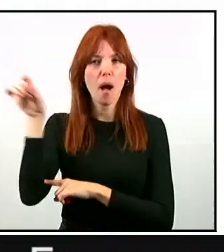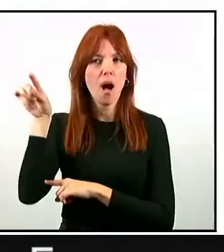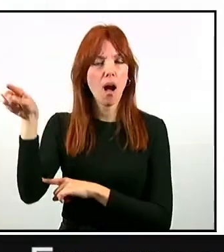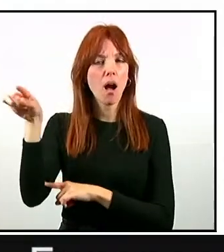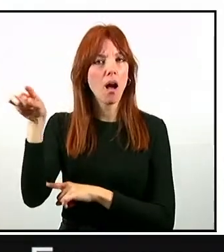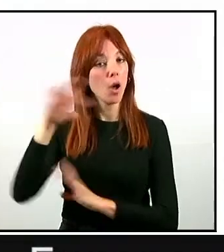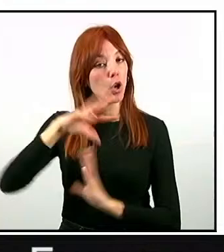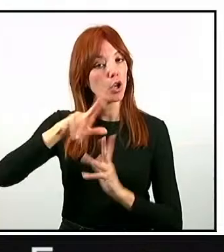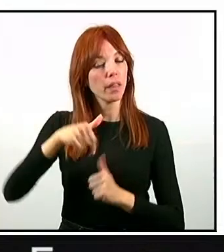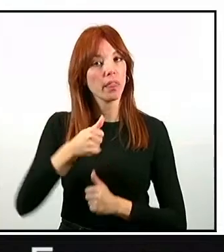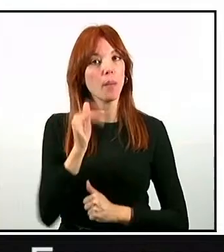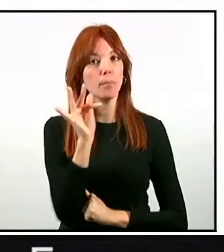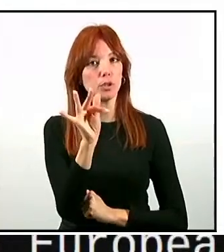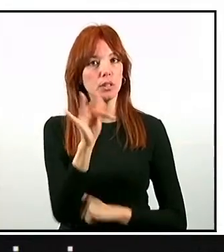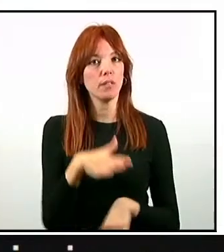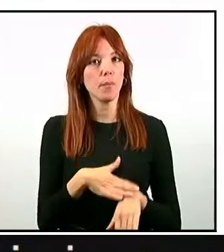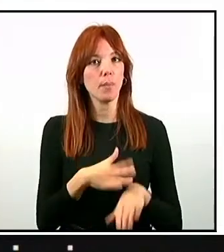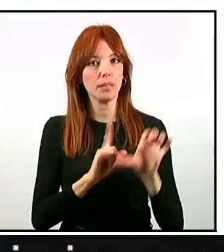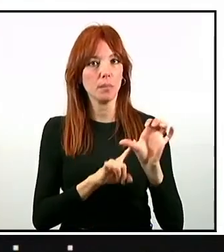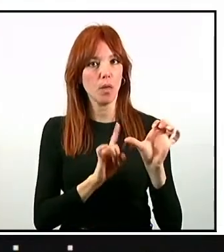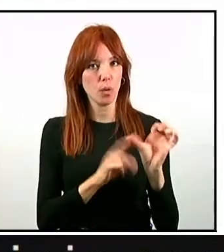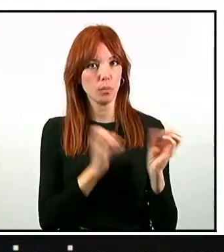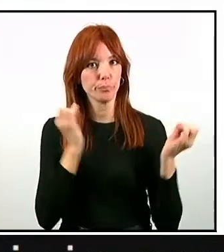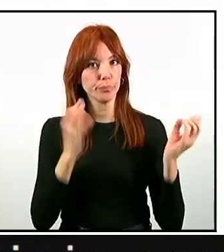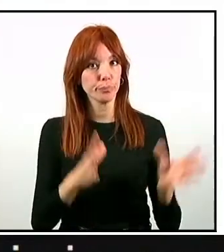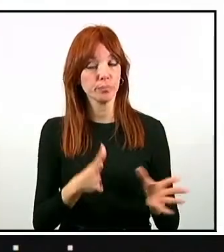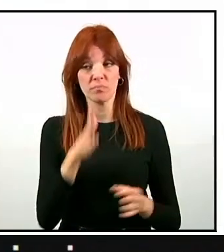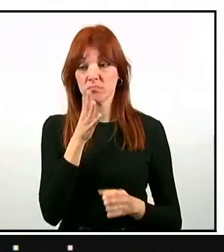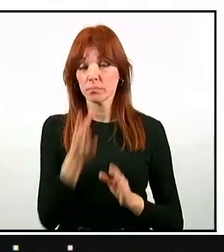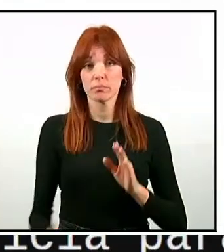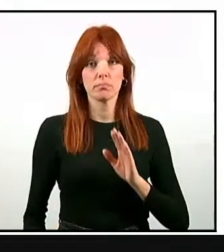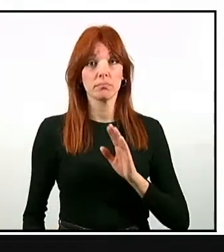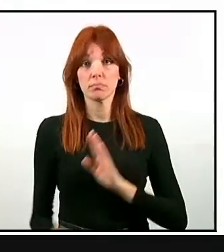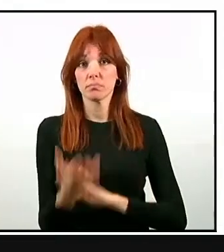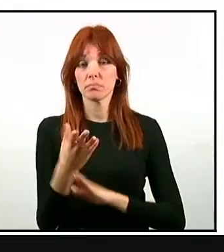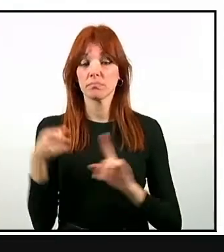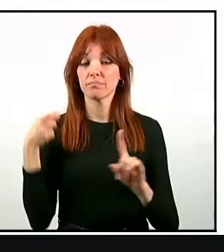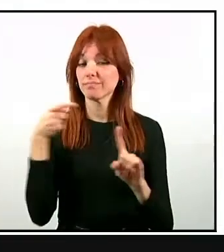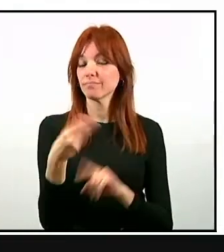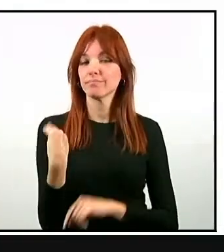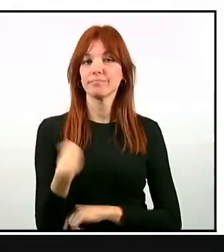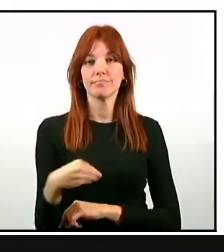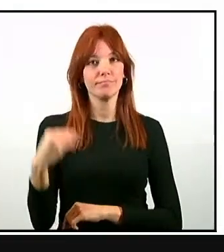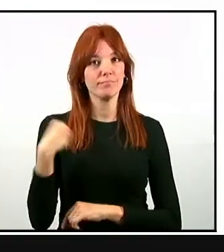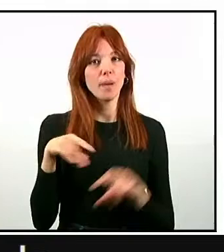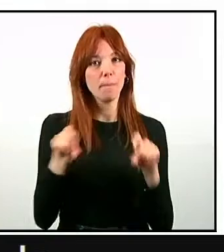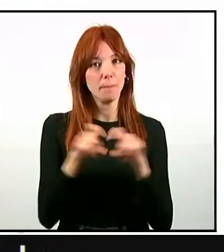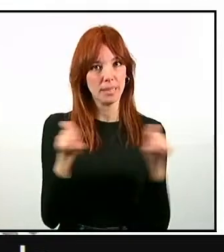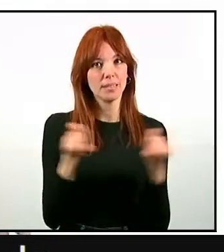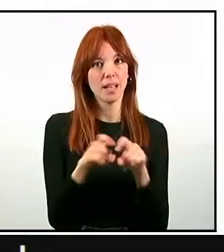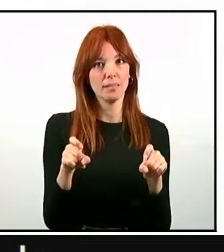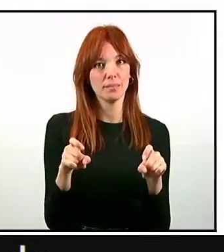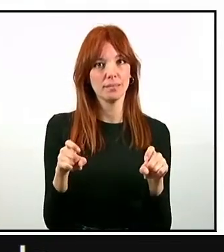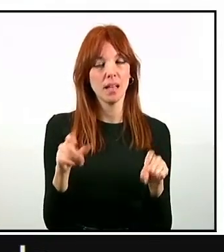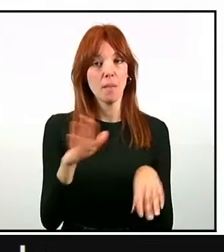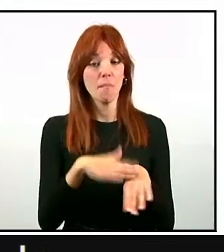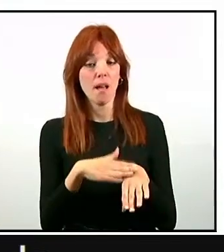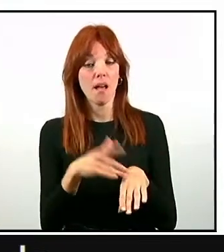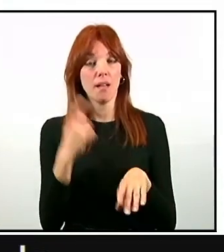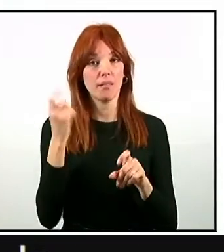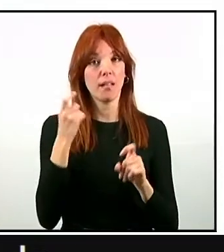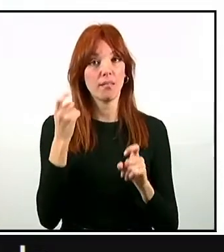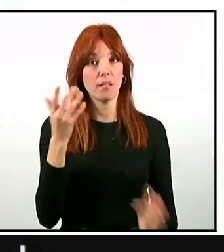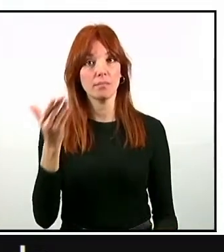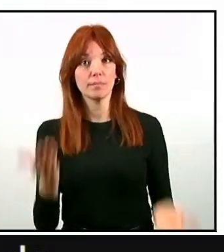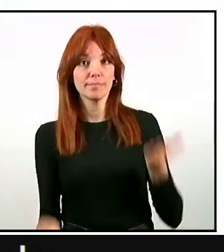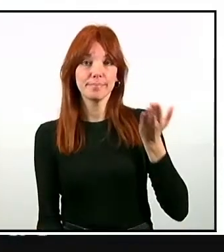una muy buena noticia para Extremadura, pues va a sacar ayudas precisamente a este tipo de empresas para contrarrestar un